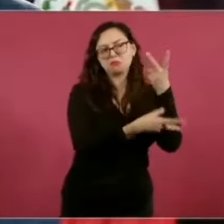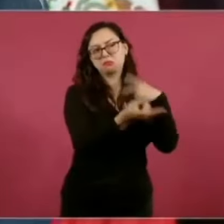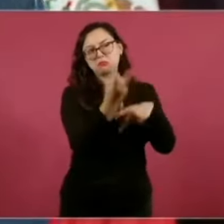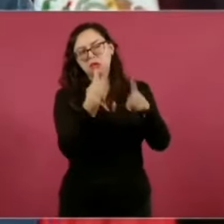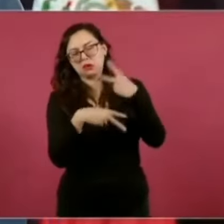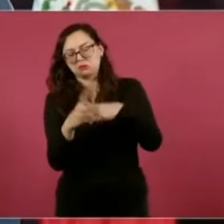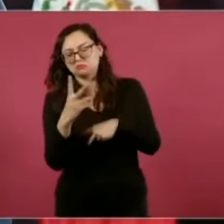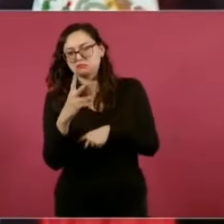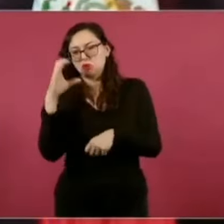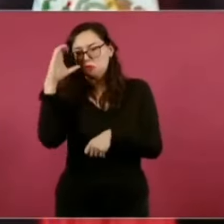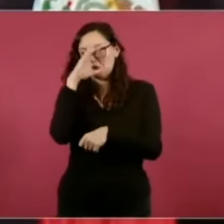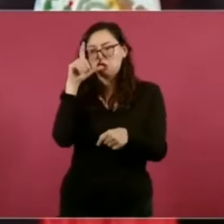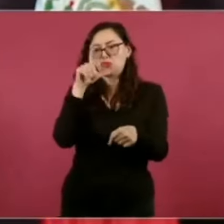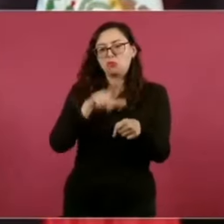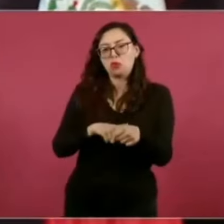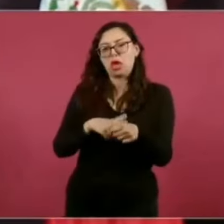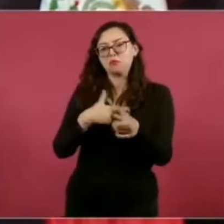pero